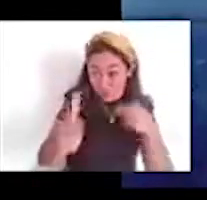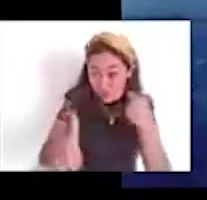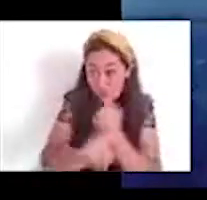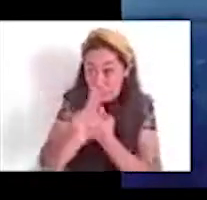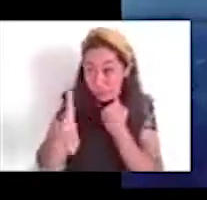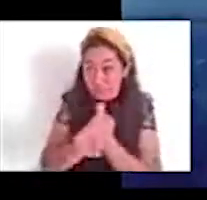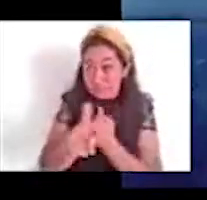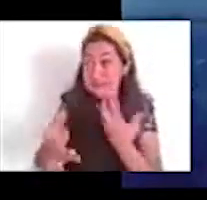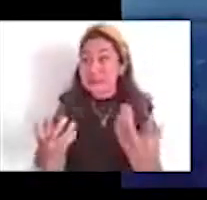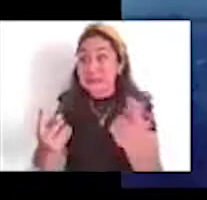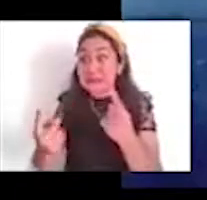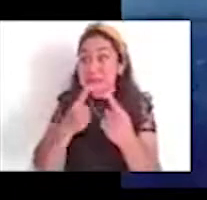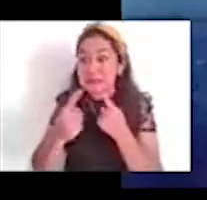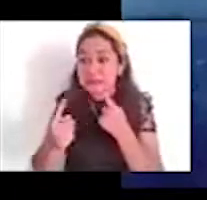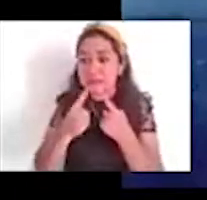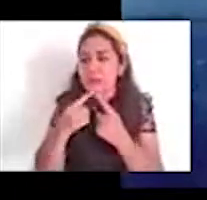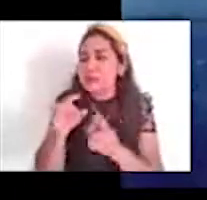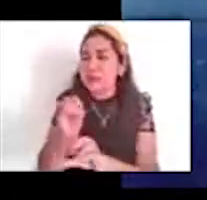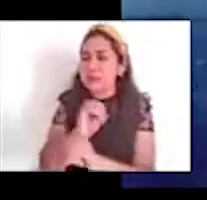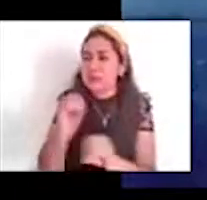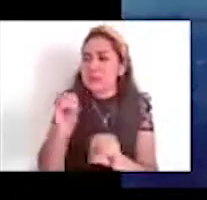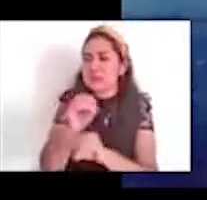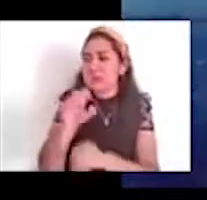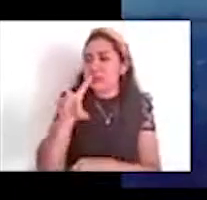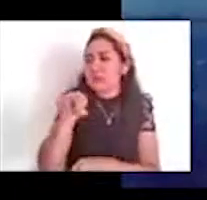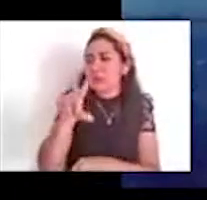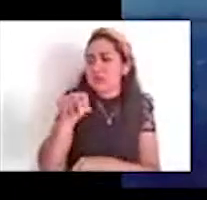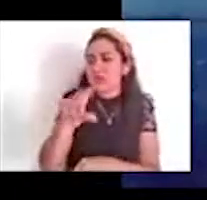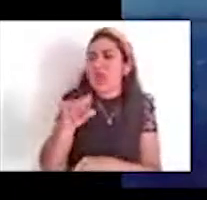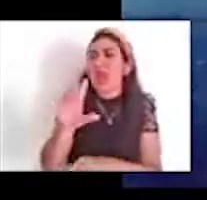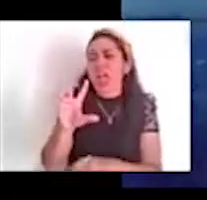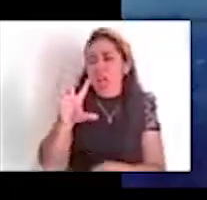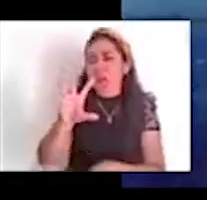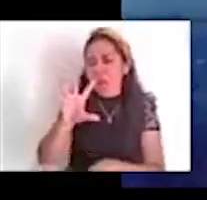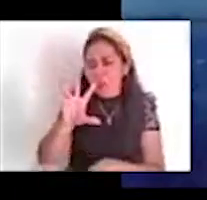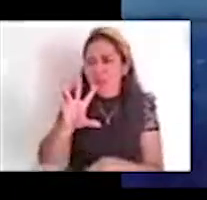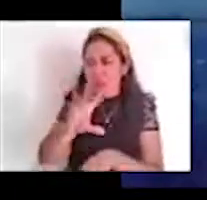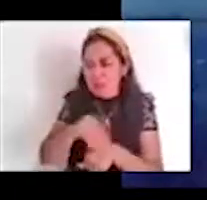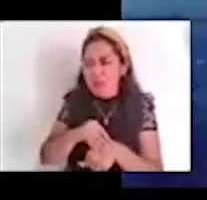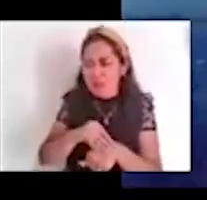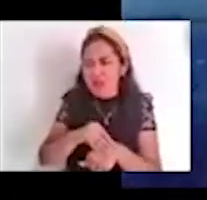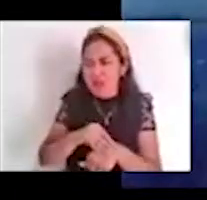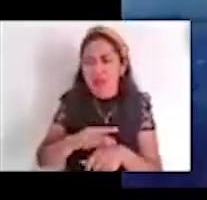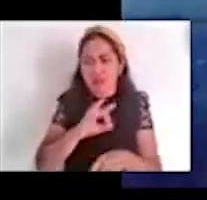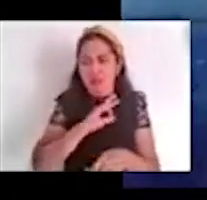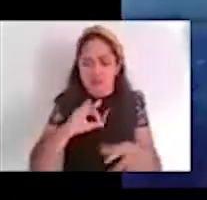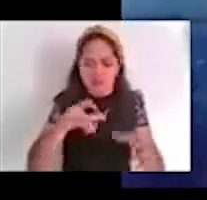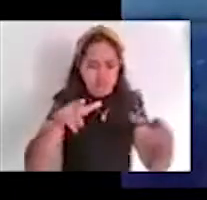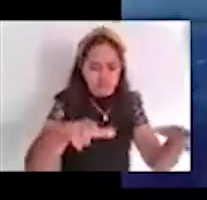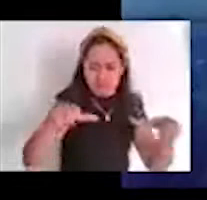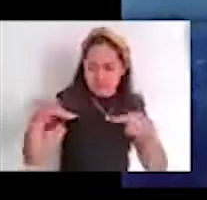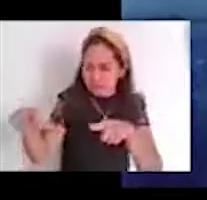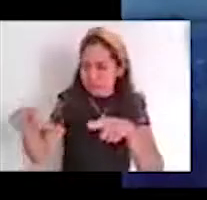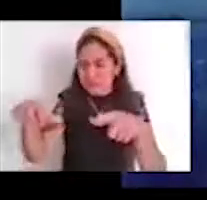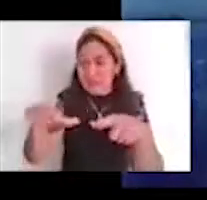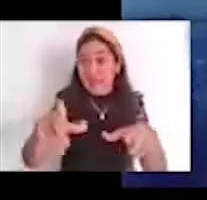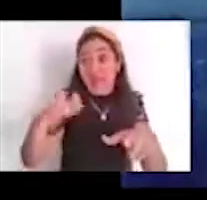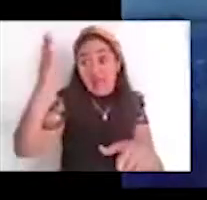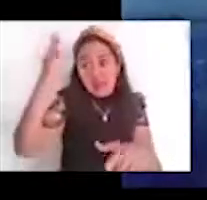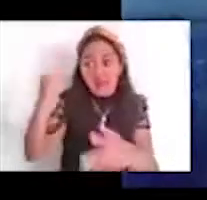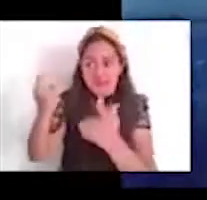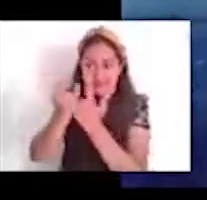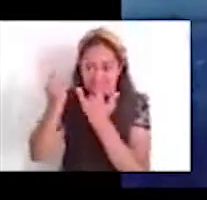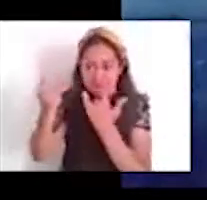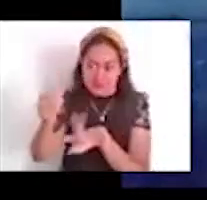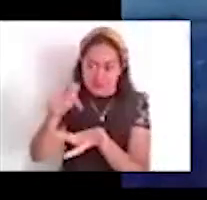toda vez que era o permitía la aplicación de sistemas perfectamente probados históricamente por